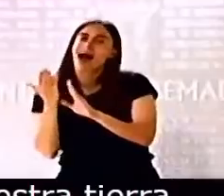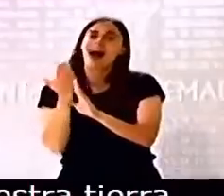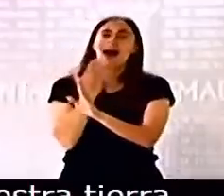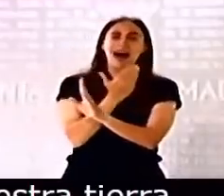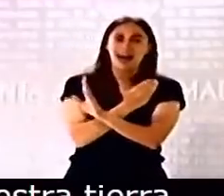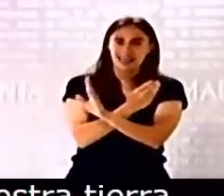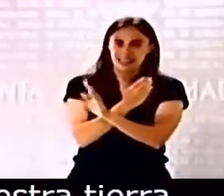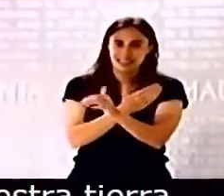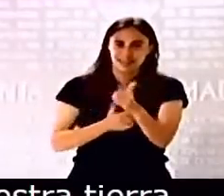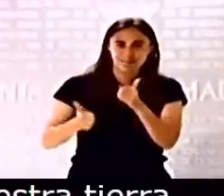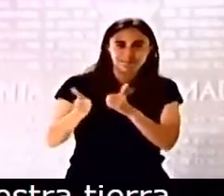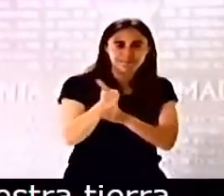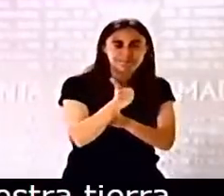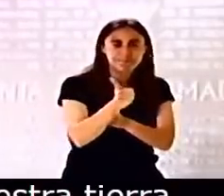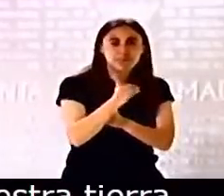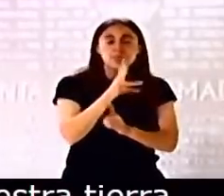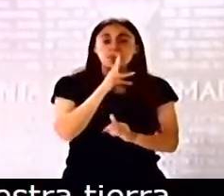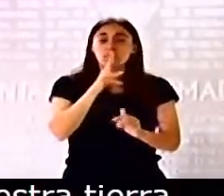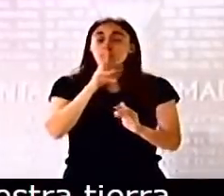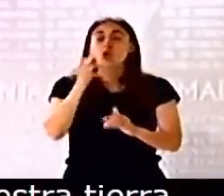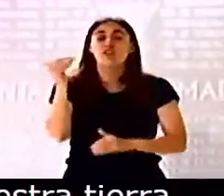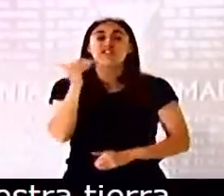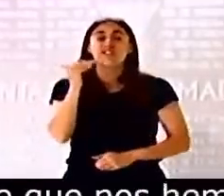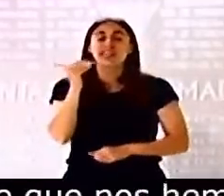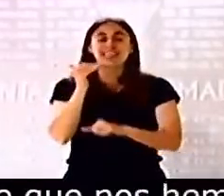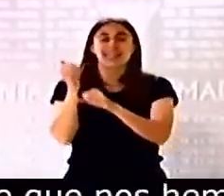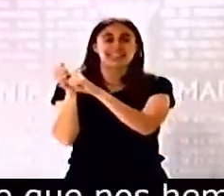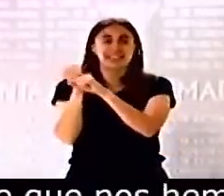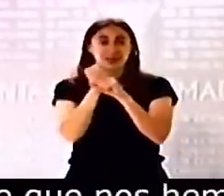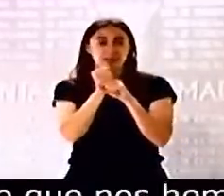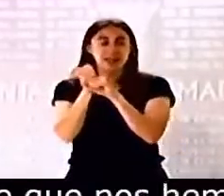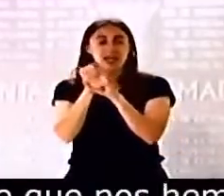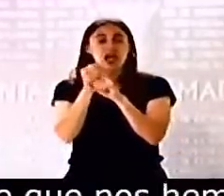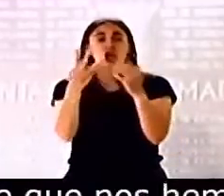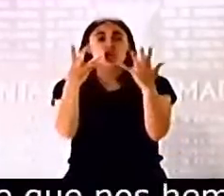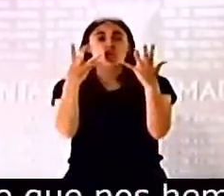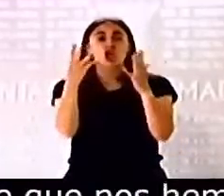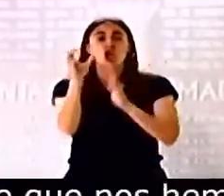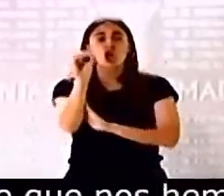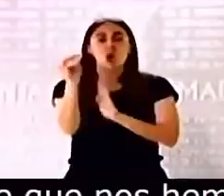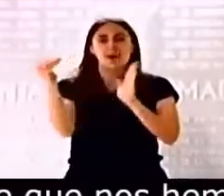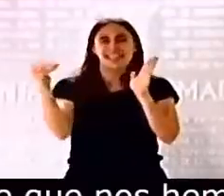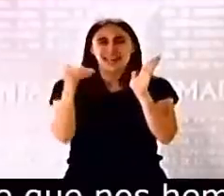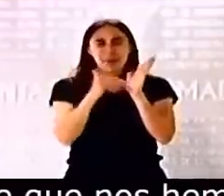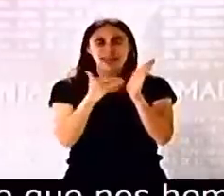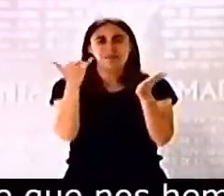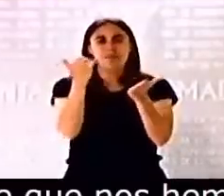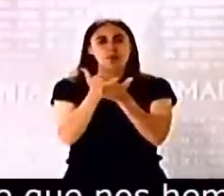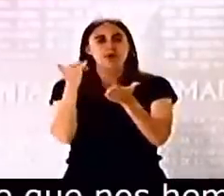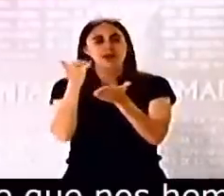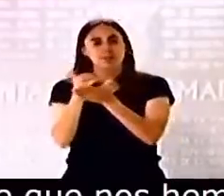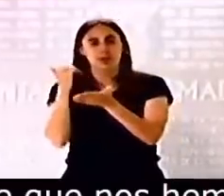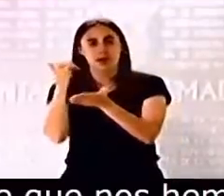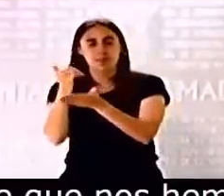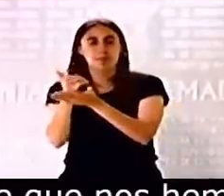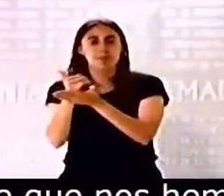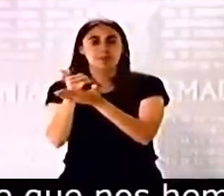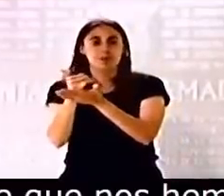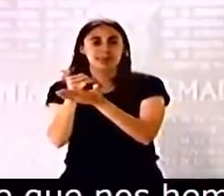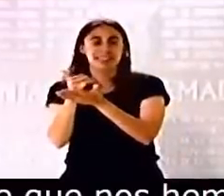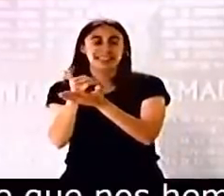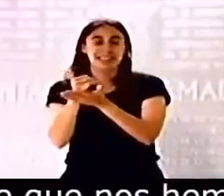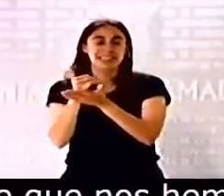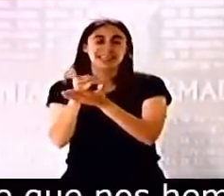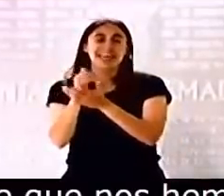las fechas de Semana Santa hemos cifrado en más de 90.000 las pruebas diagnósticas de infección activa